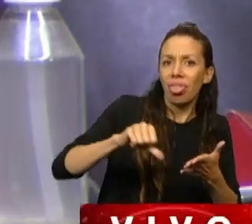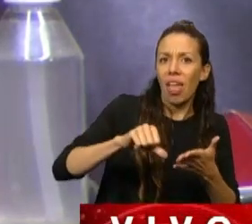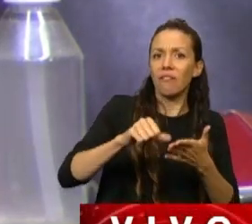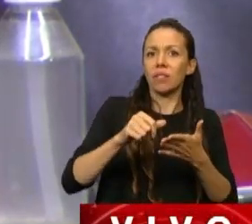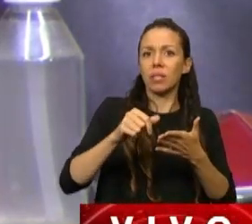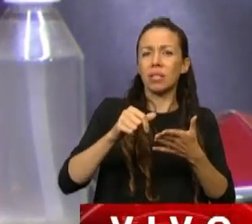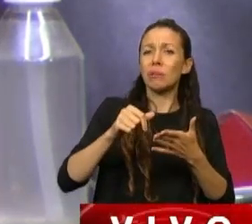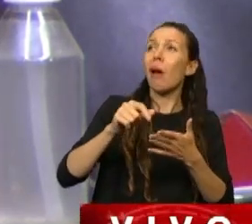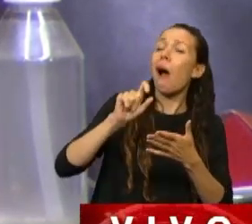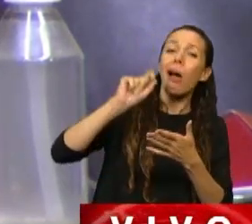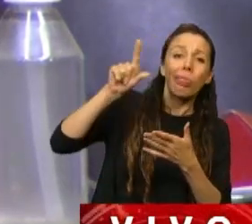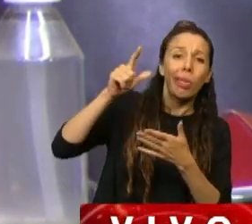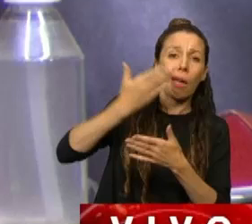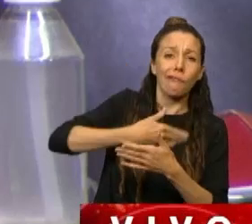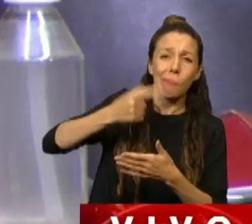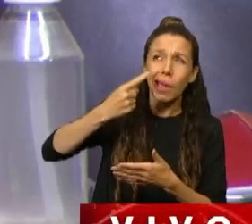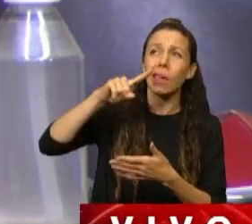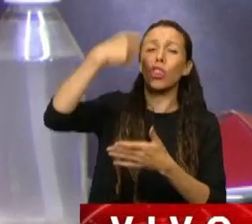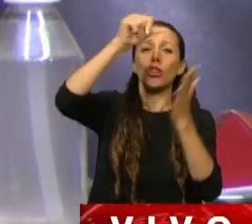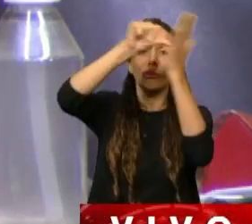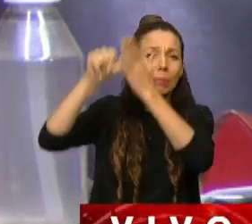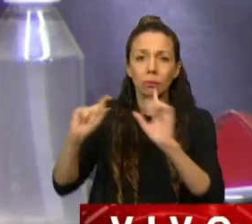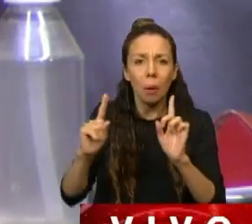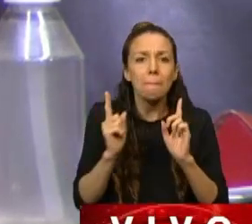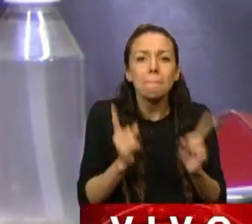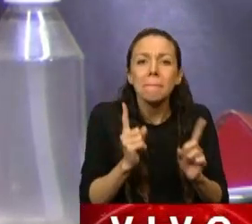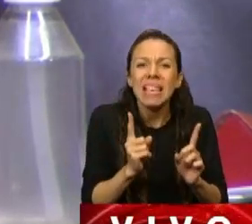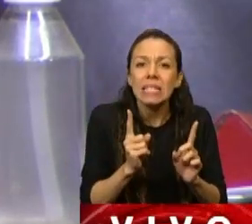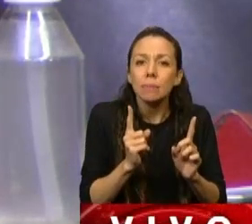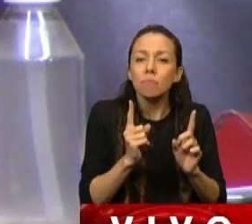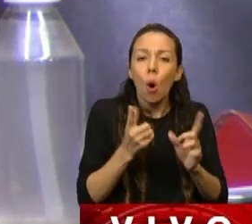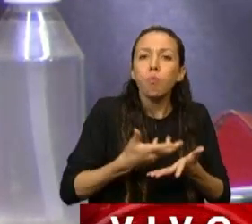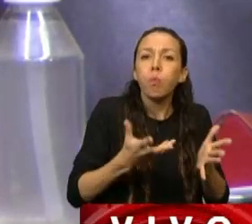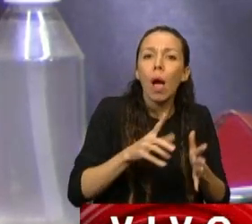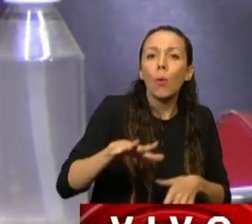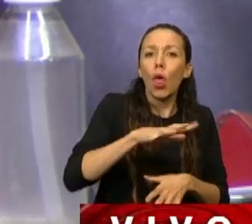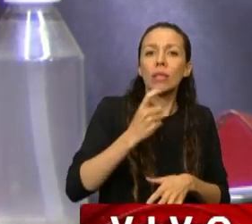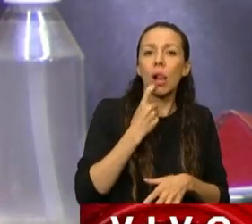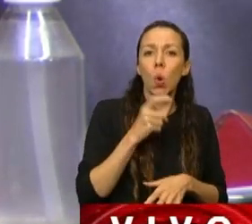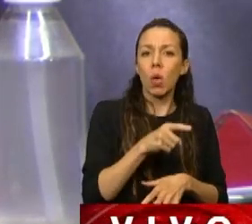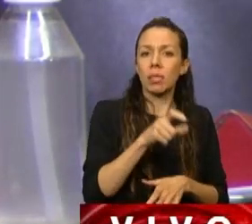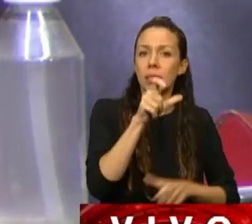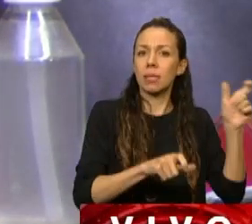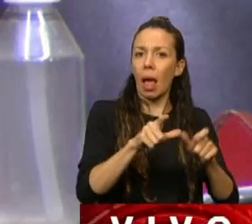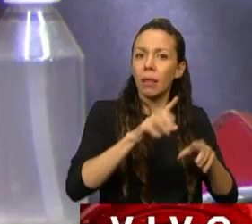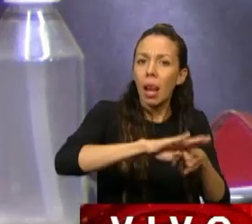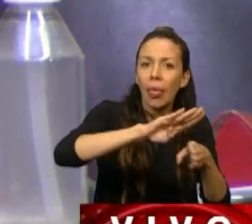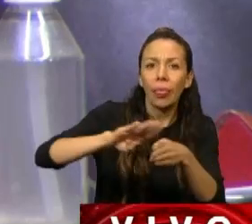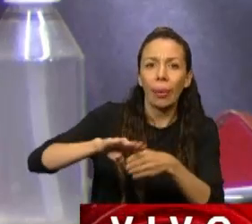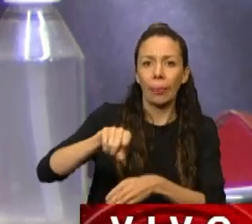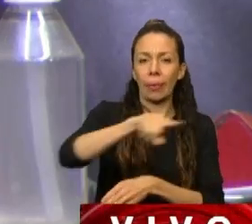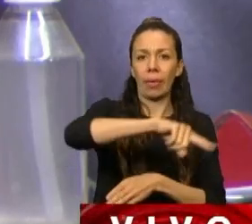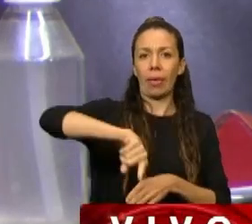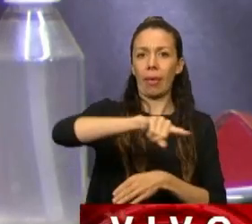ni con organismos externos no la tenía con el mismo pueblo puntano y eso no es